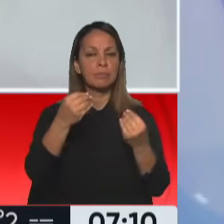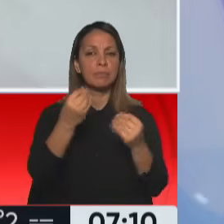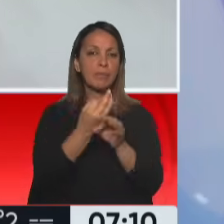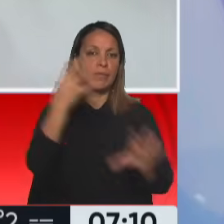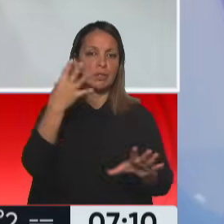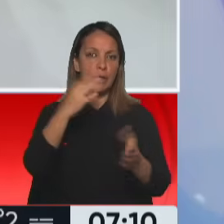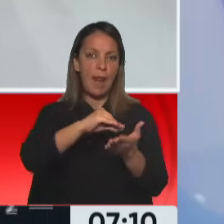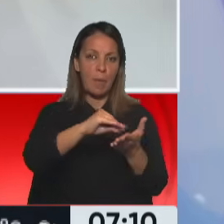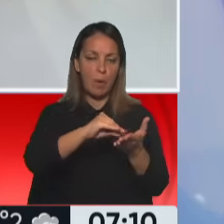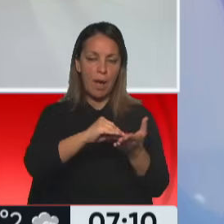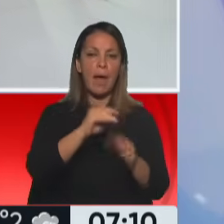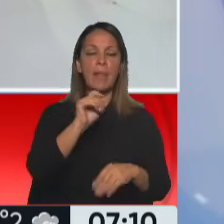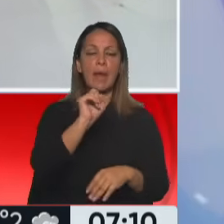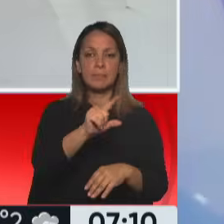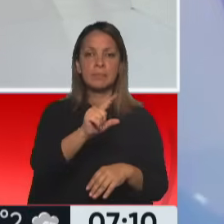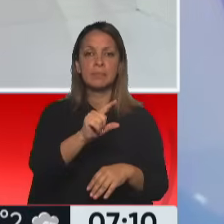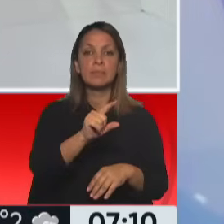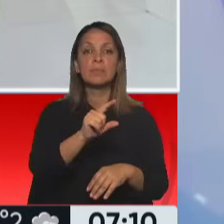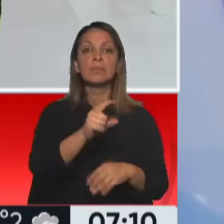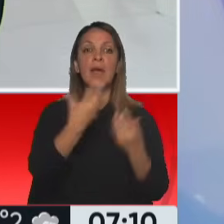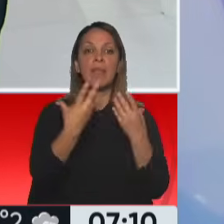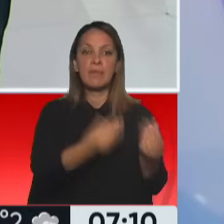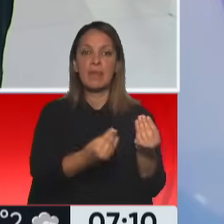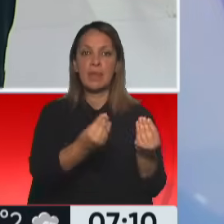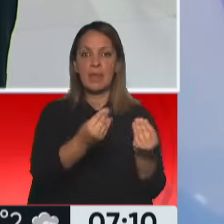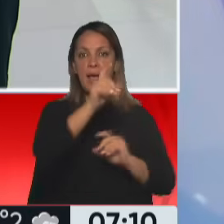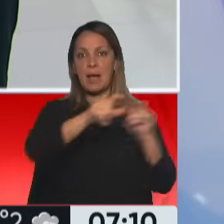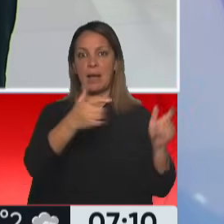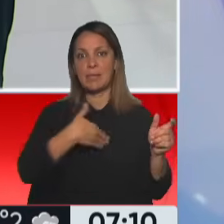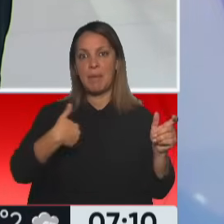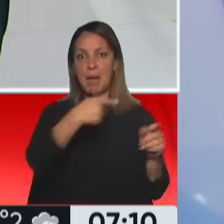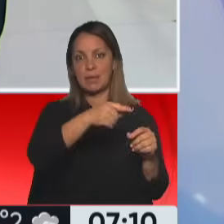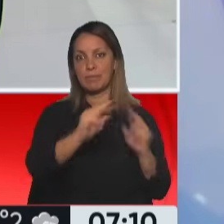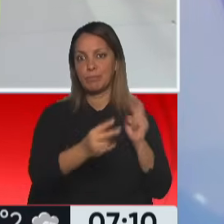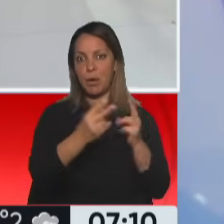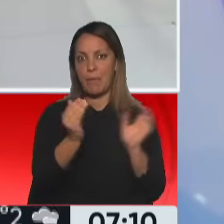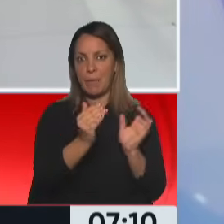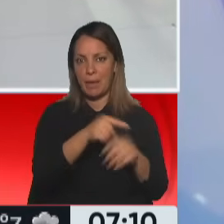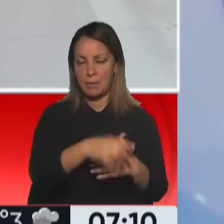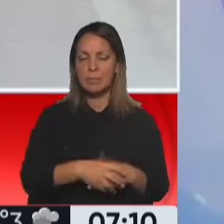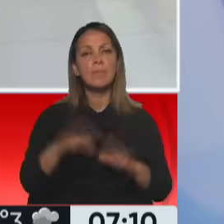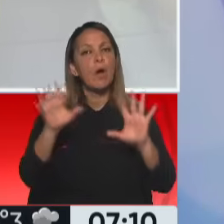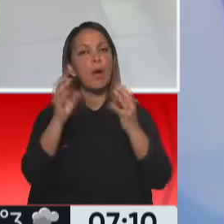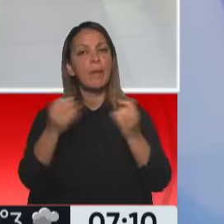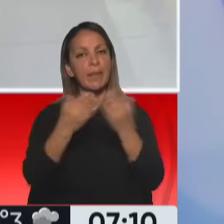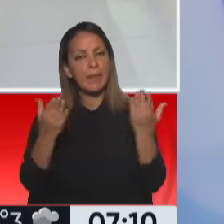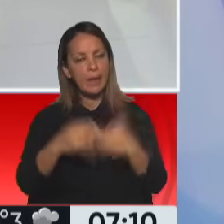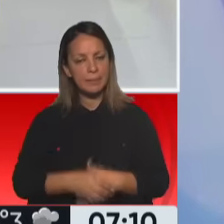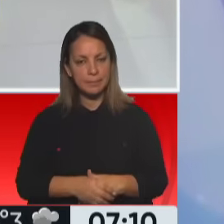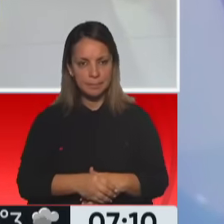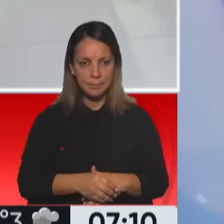es abogada defensora justamente de las madres de los bebés. Doctora, ¿cómo le va? Buen día. Silvia Fernández y Alejandro Puertas, la